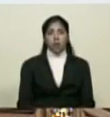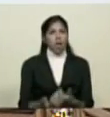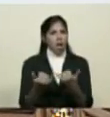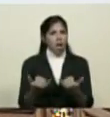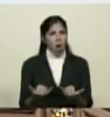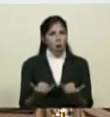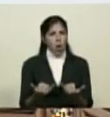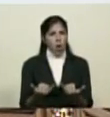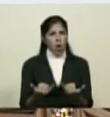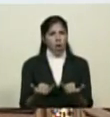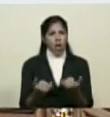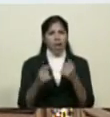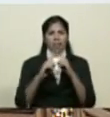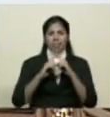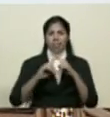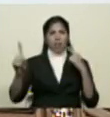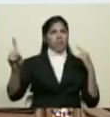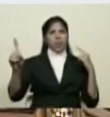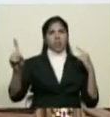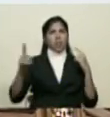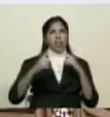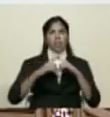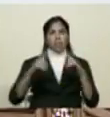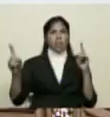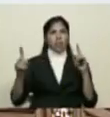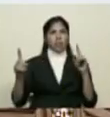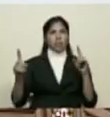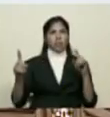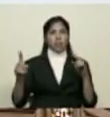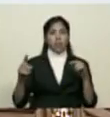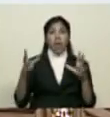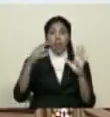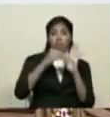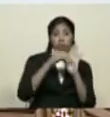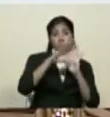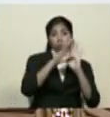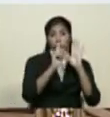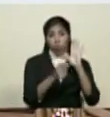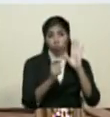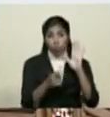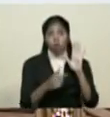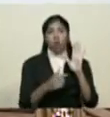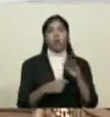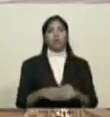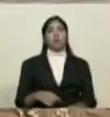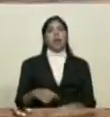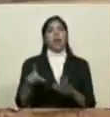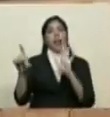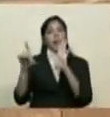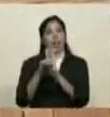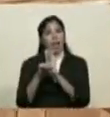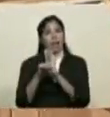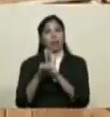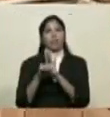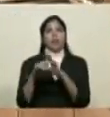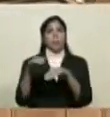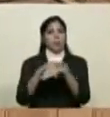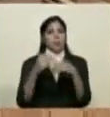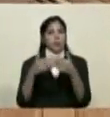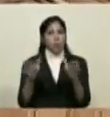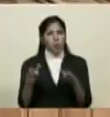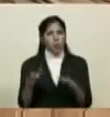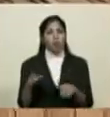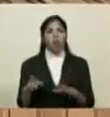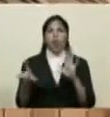a esto que es el deber ser, que está en nuestra Constitución, que está en la Ley Orgánica del Ministerio Público, que está en la Ley Orgánica del